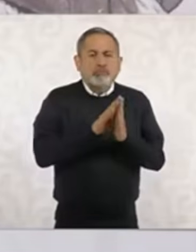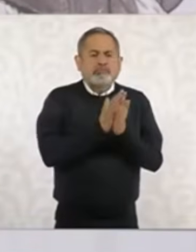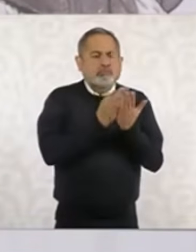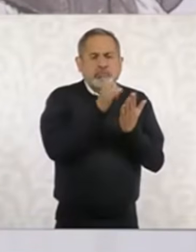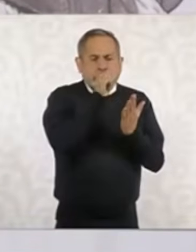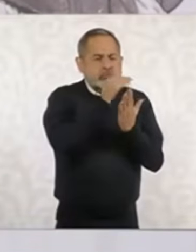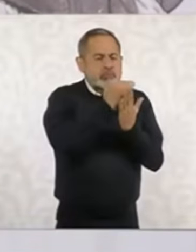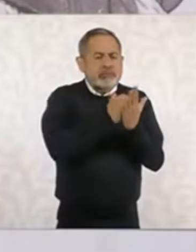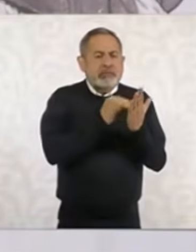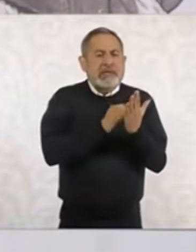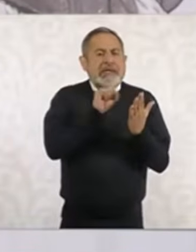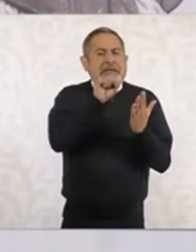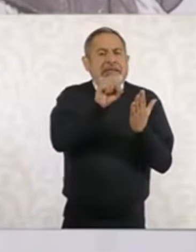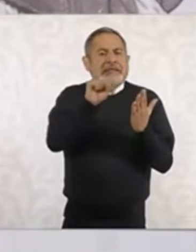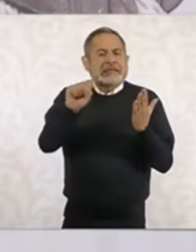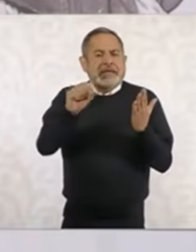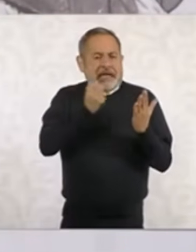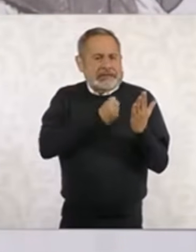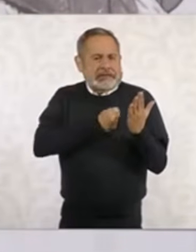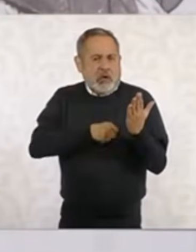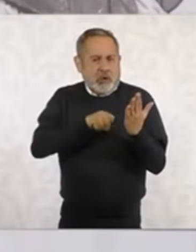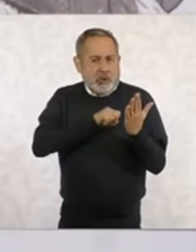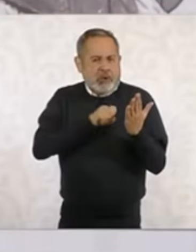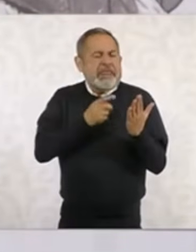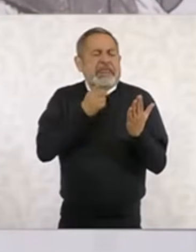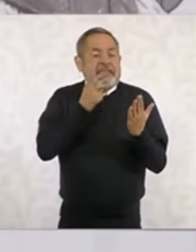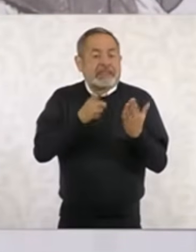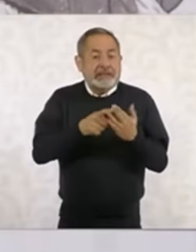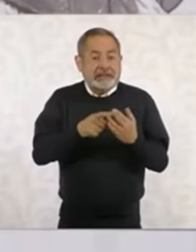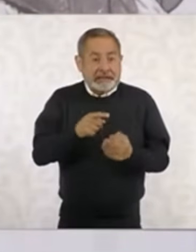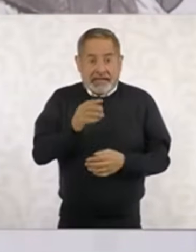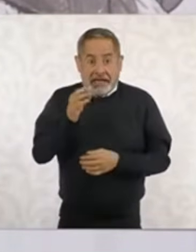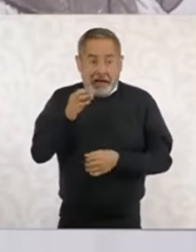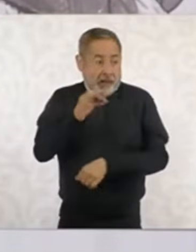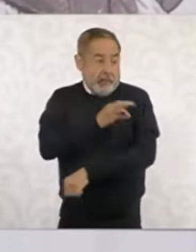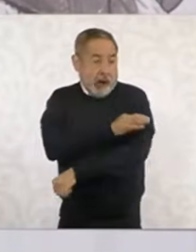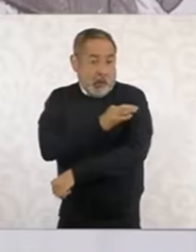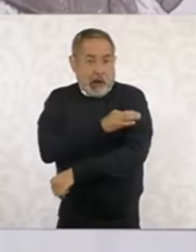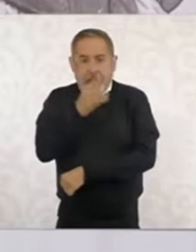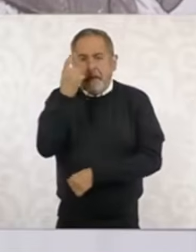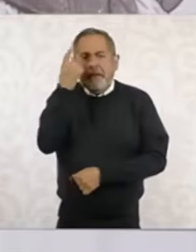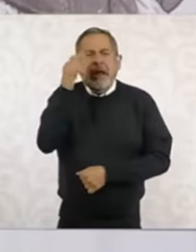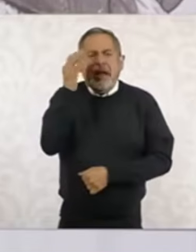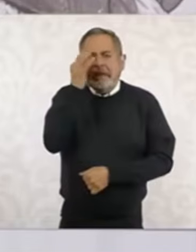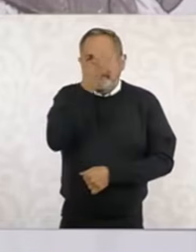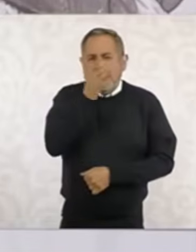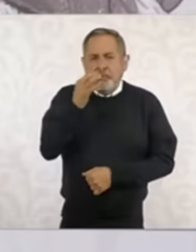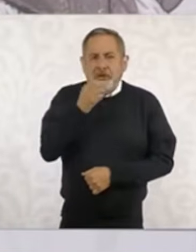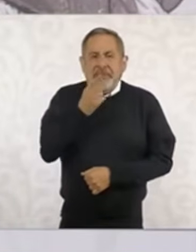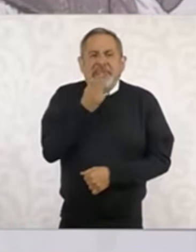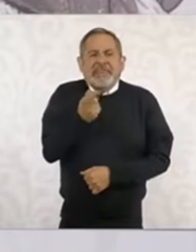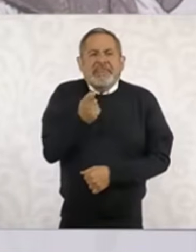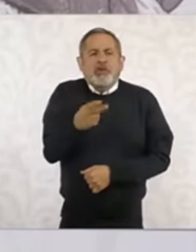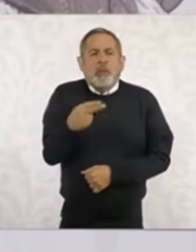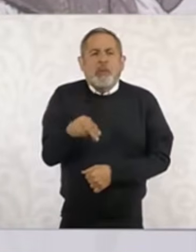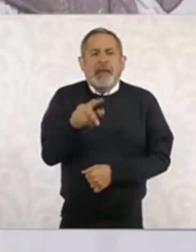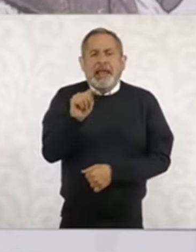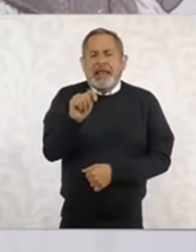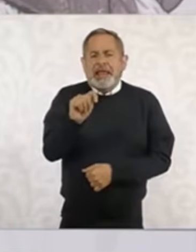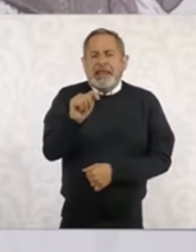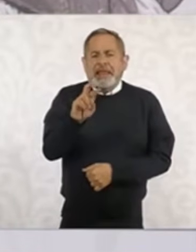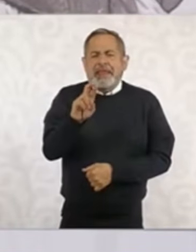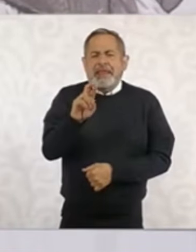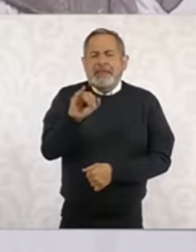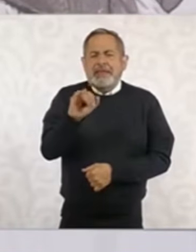orientaba Secretaría de Salud, es que la primera vacuna del sarampión, que viene en general en triple, así le llaman, o vienen